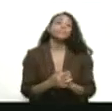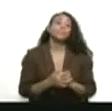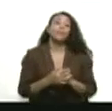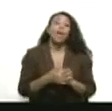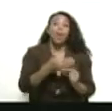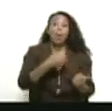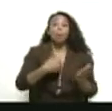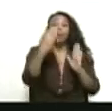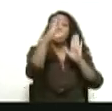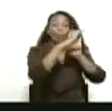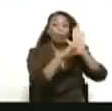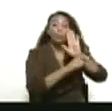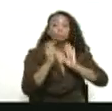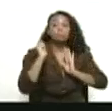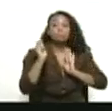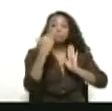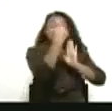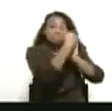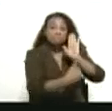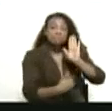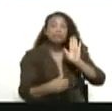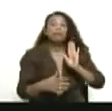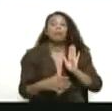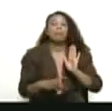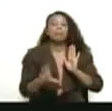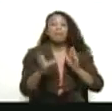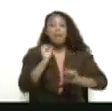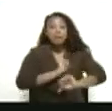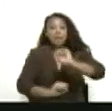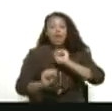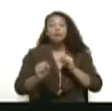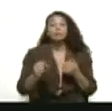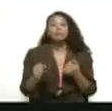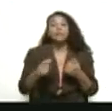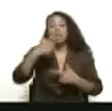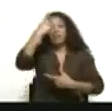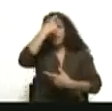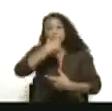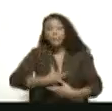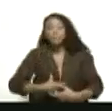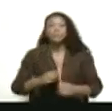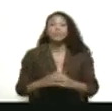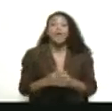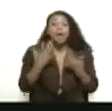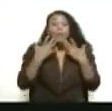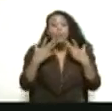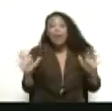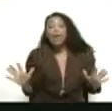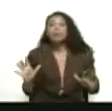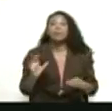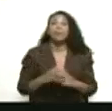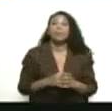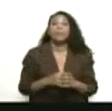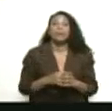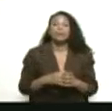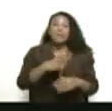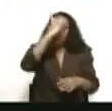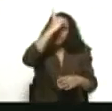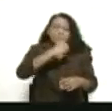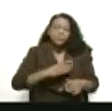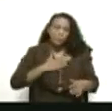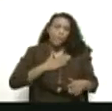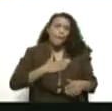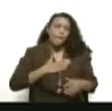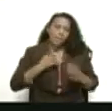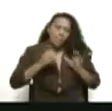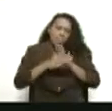preceptos constitucionales de la garantía de la defensa y desarrollo de la persona, bueno, de la defensa de su dignidad, de la defensa de